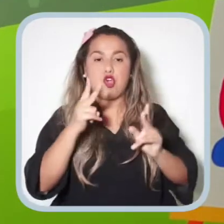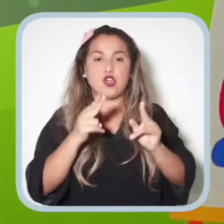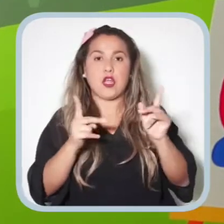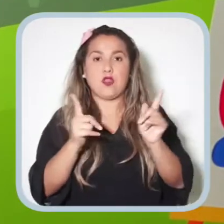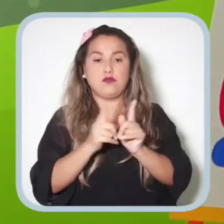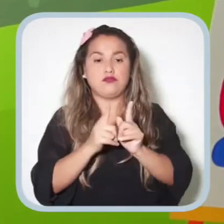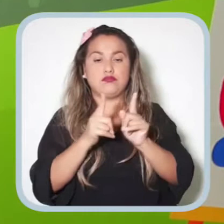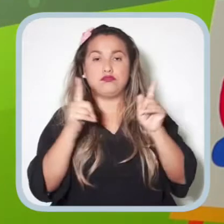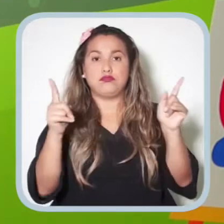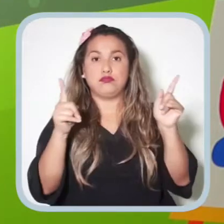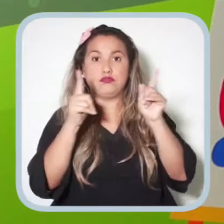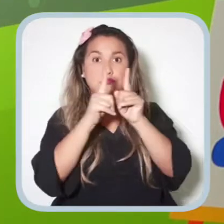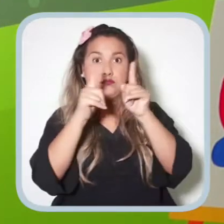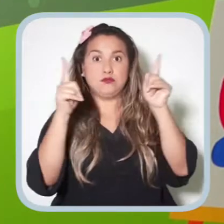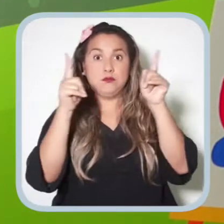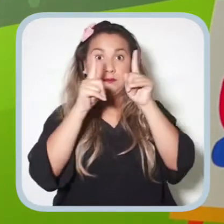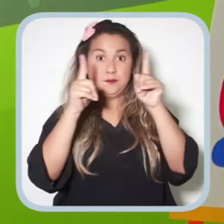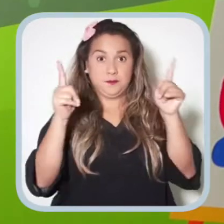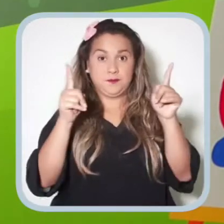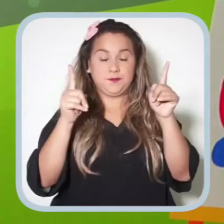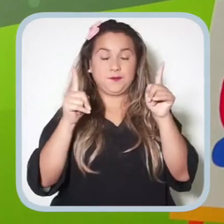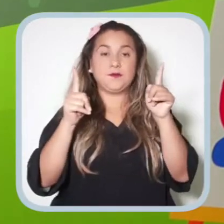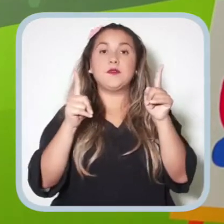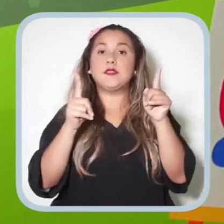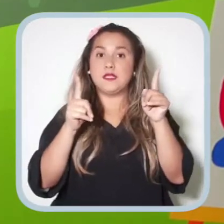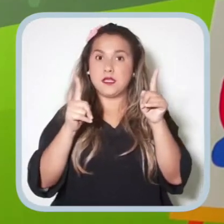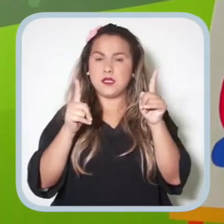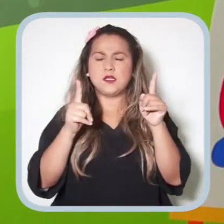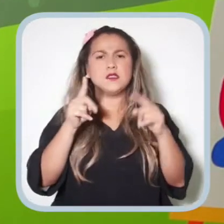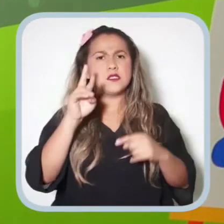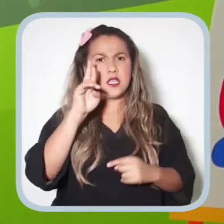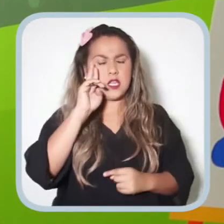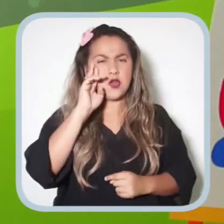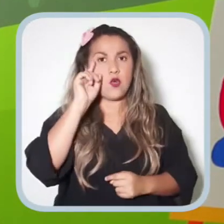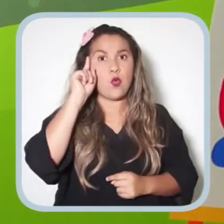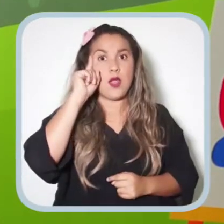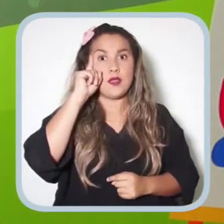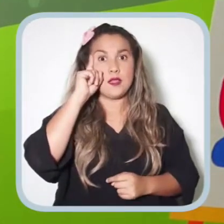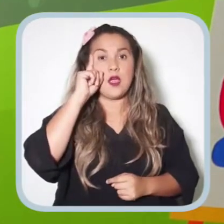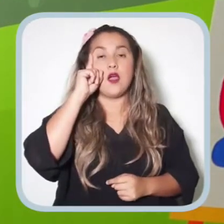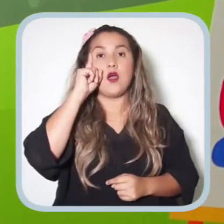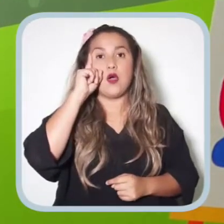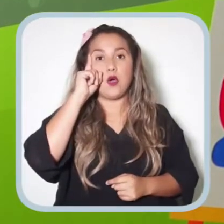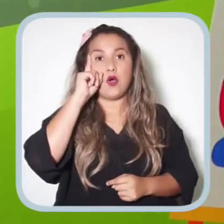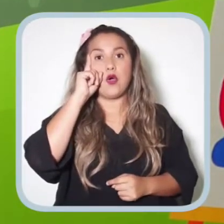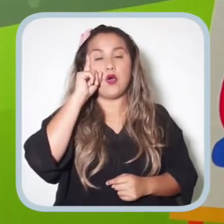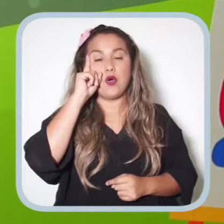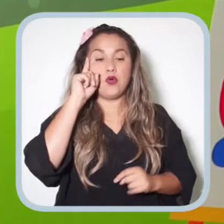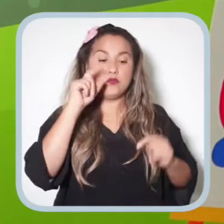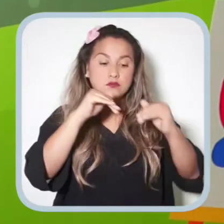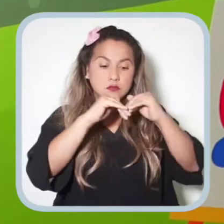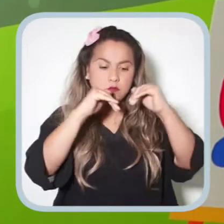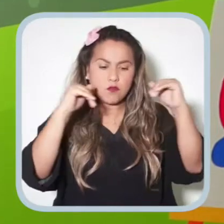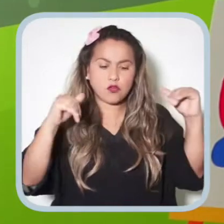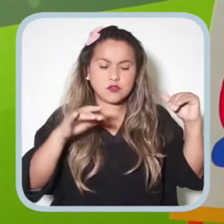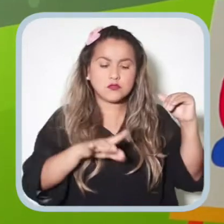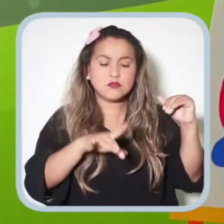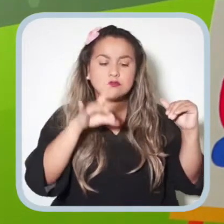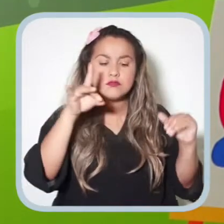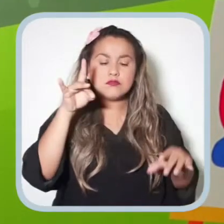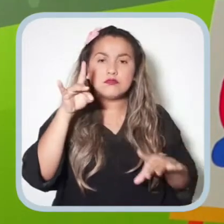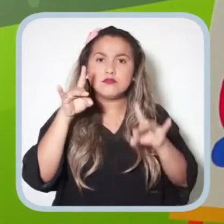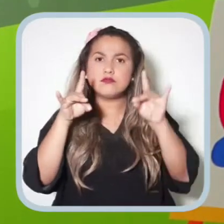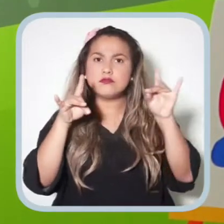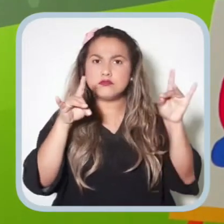medidas. Oye, ¿y se dieron cuenta que en el kit que estaba para ustedes venían